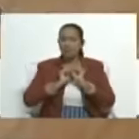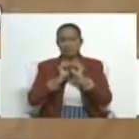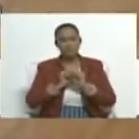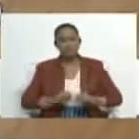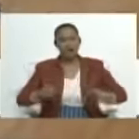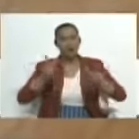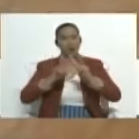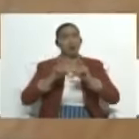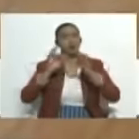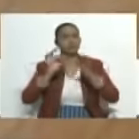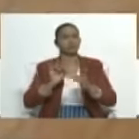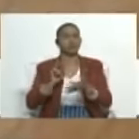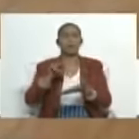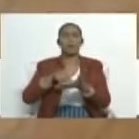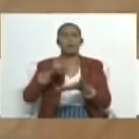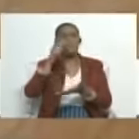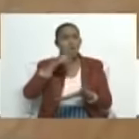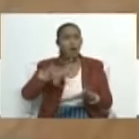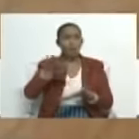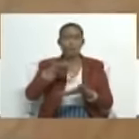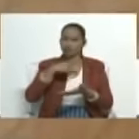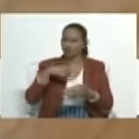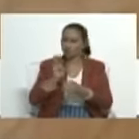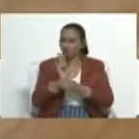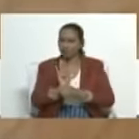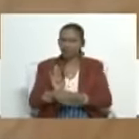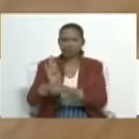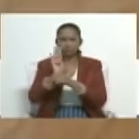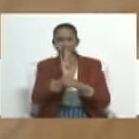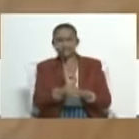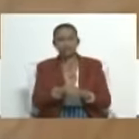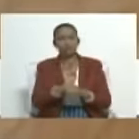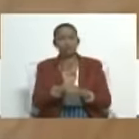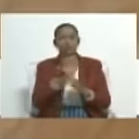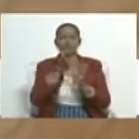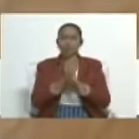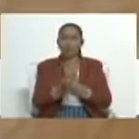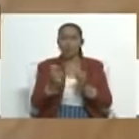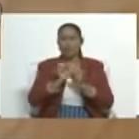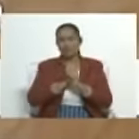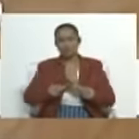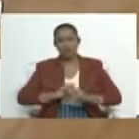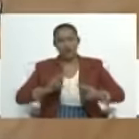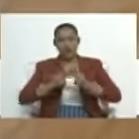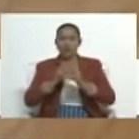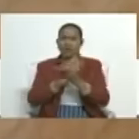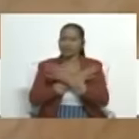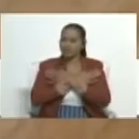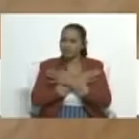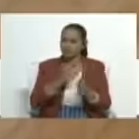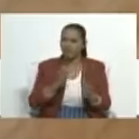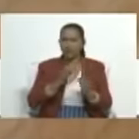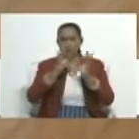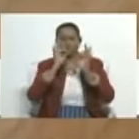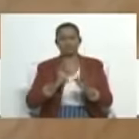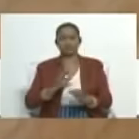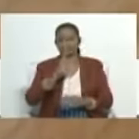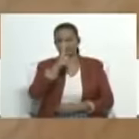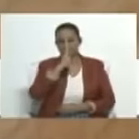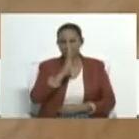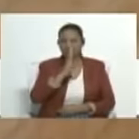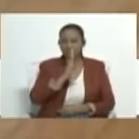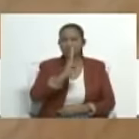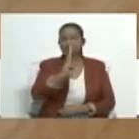para defender nuestros más grandes valores, como la soberanía, la autodeterminación, la